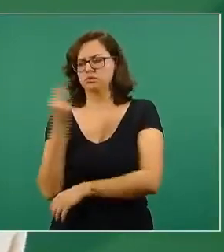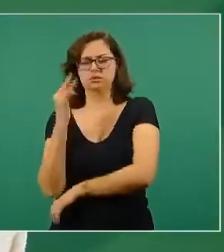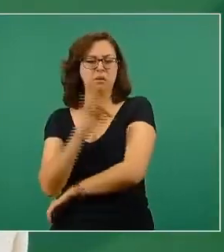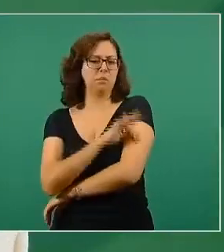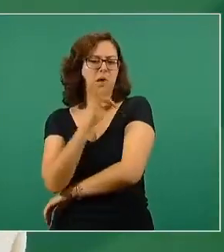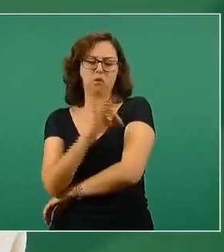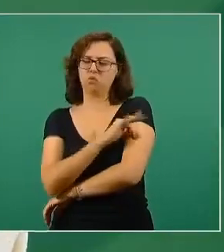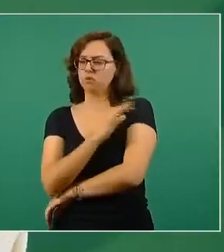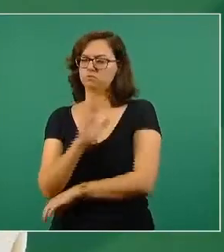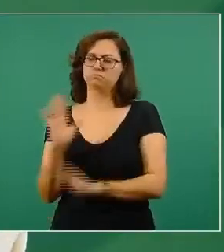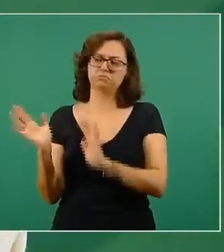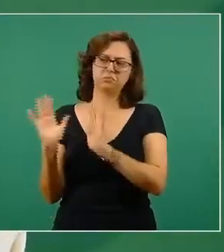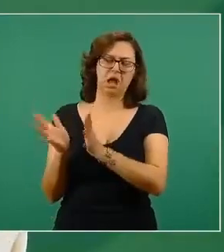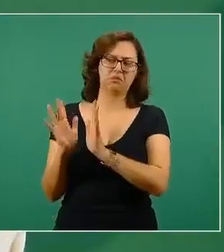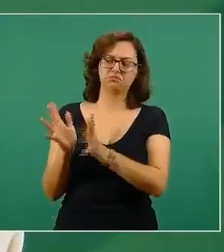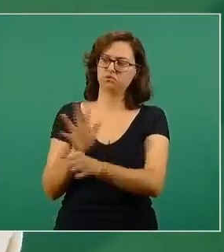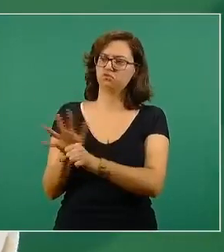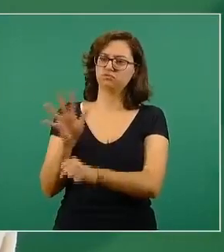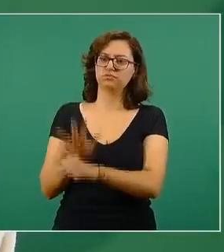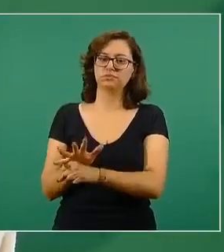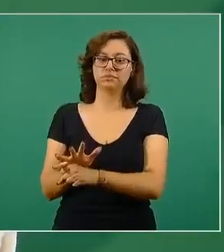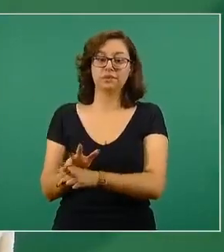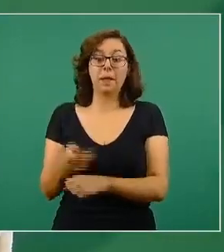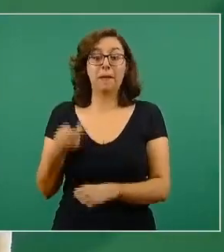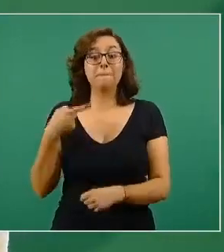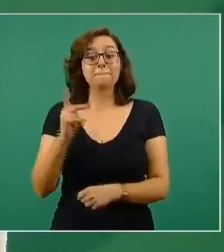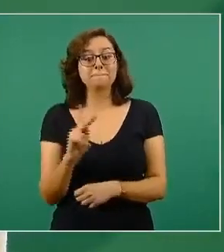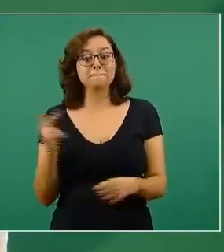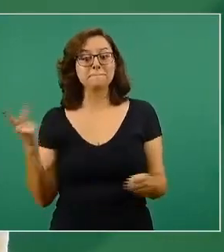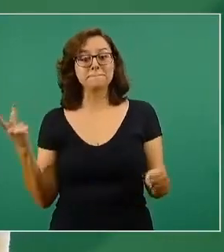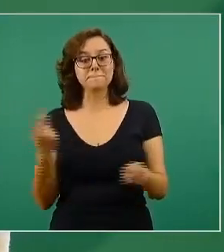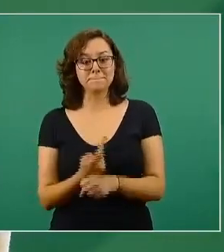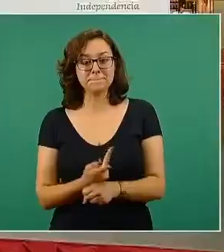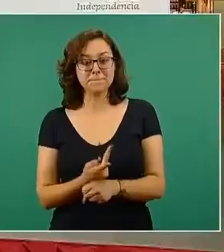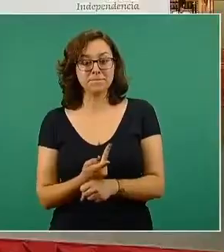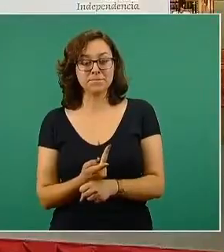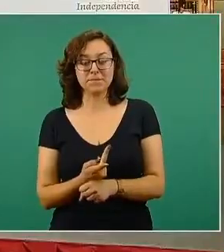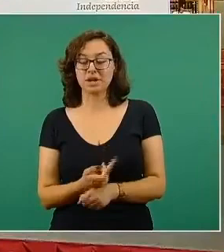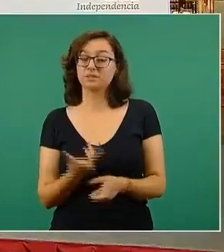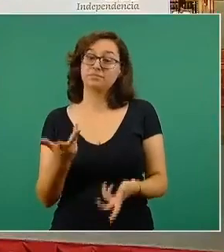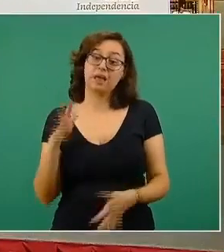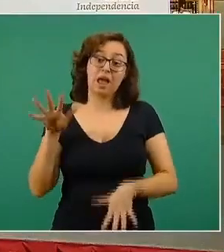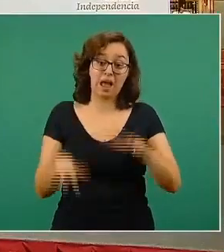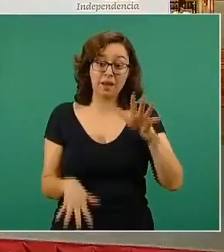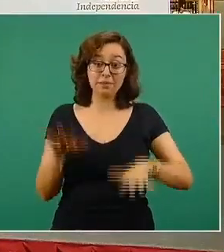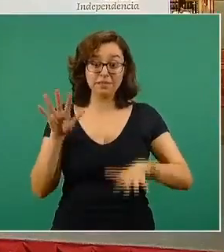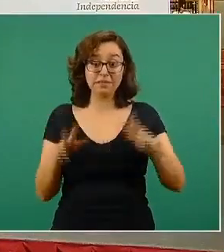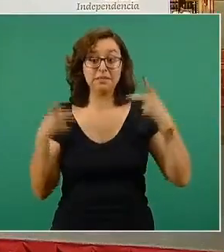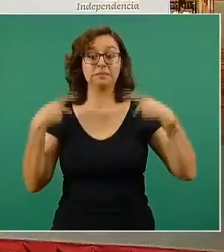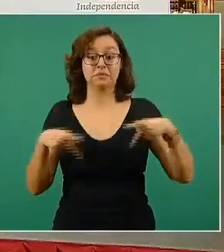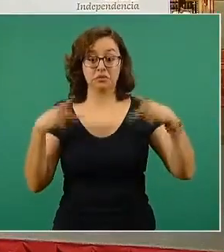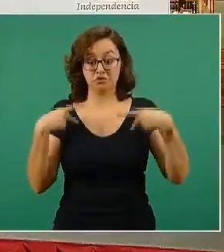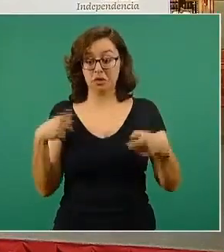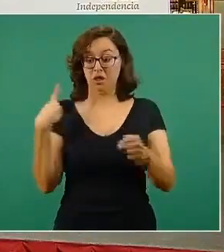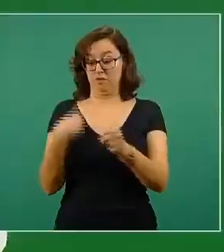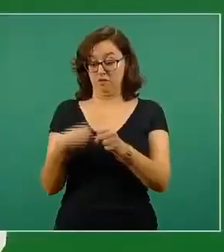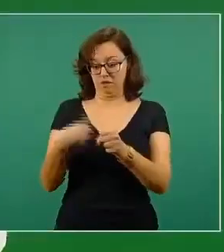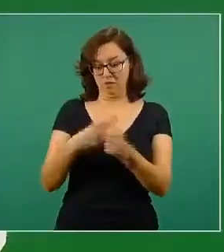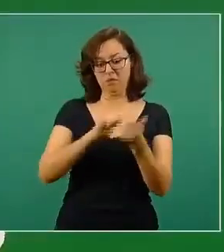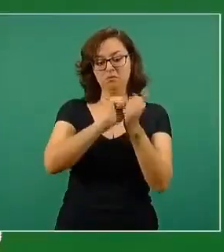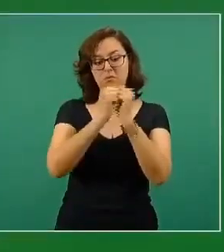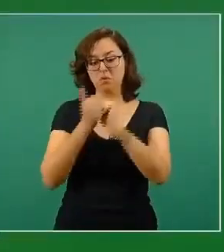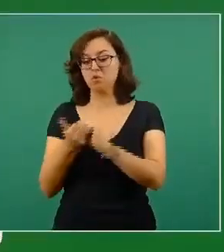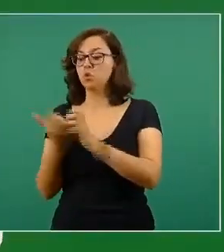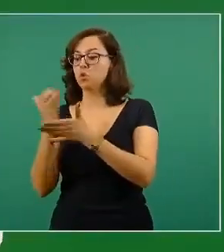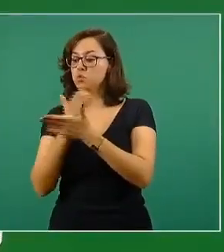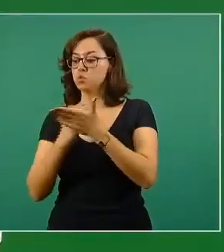vacuna. Desafortunadamente, no todas las personas tienen una respuesta inmune suficientemente vigorosa como para